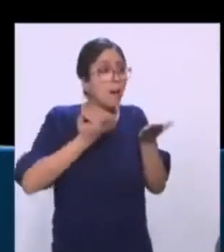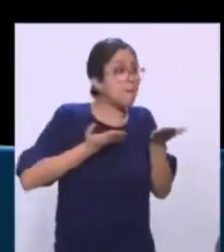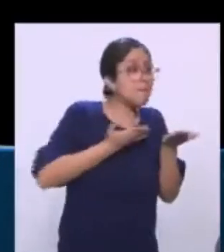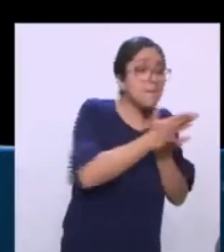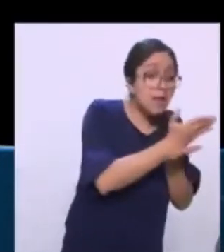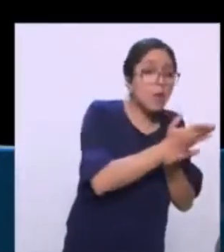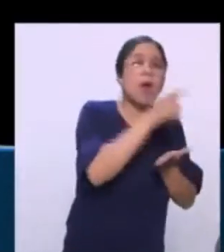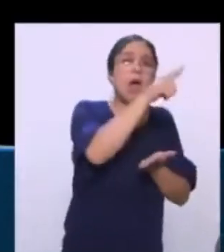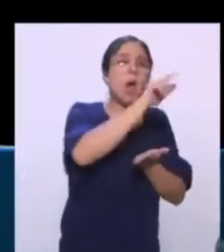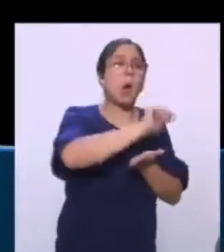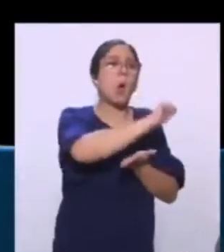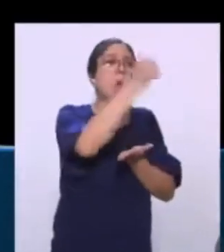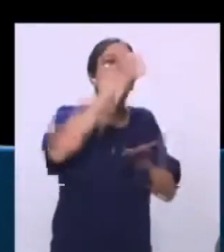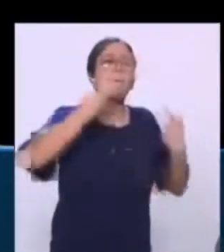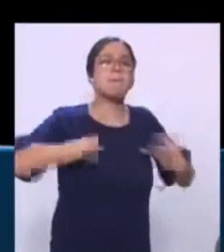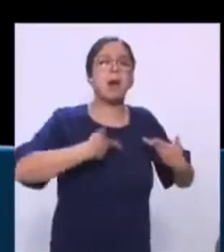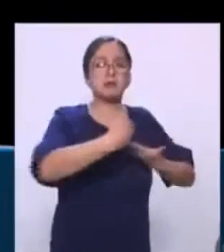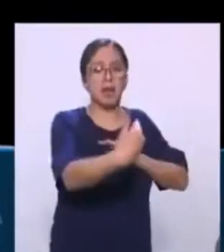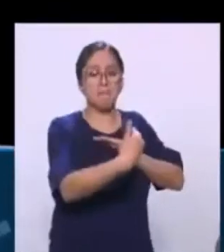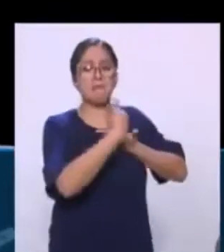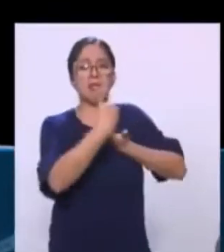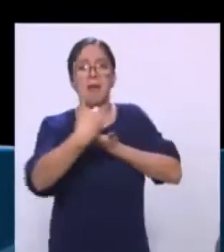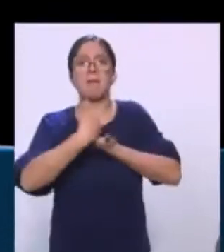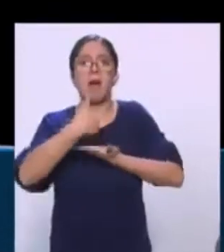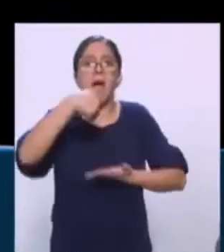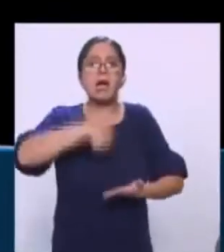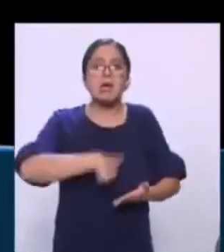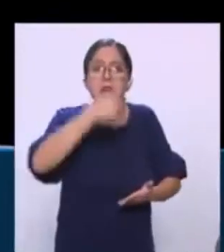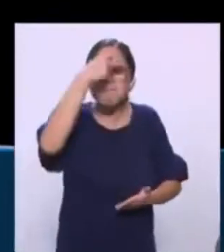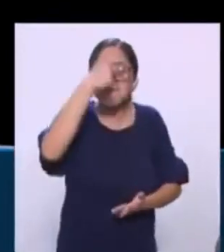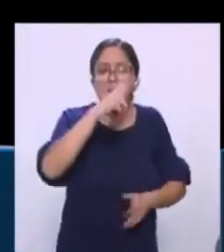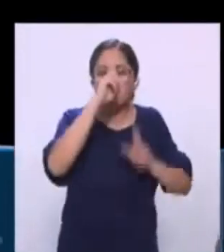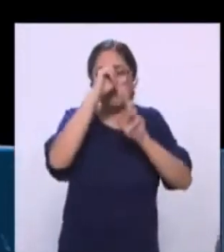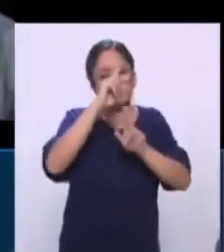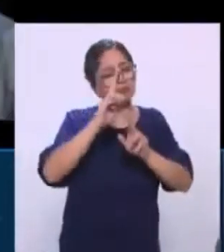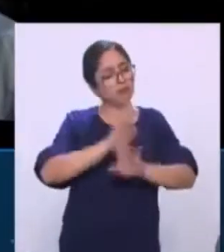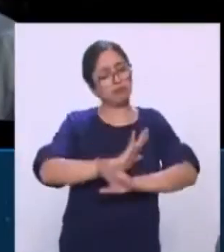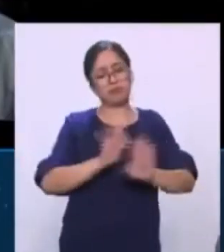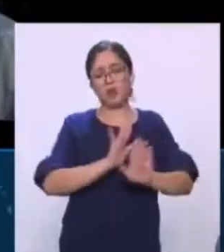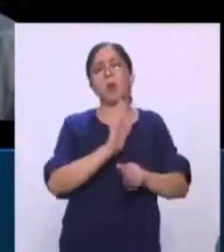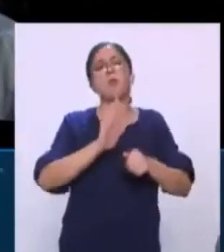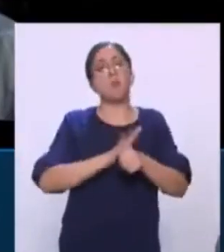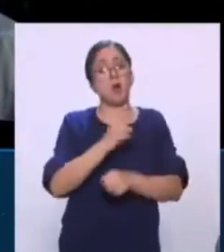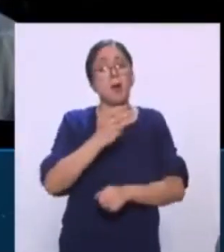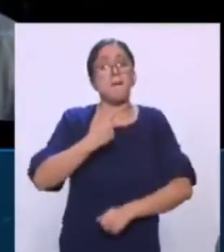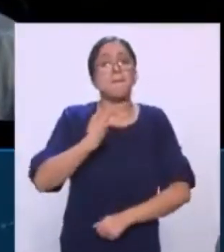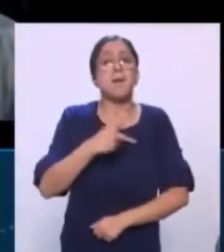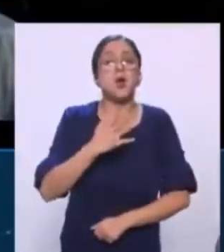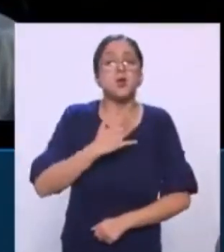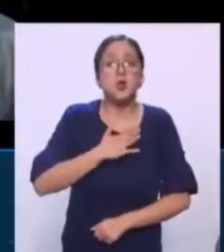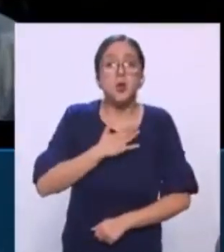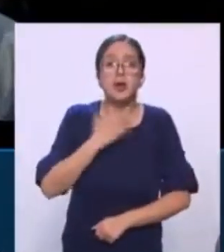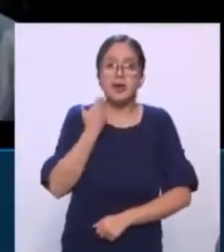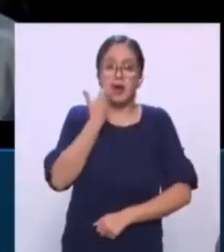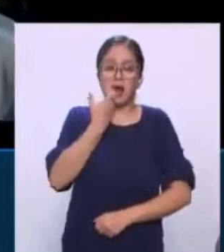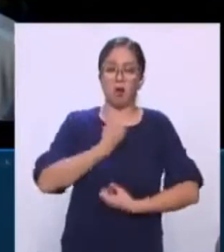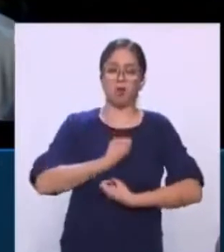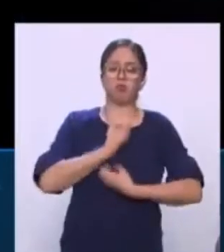nuestros asuntos, ¿no? Pero con esas reservas, pues, te doy mis comentarios.